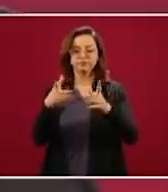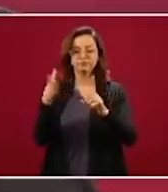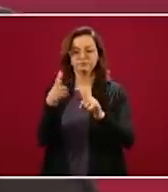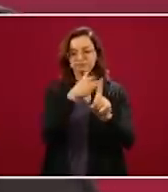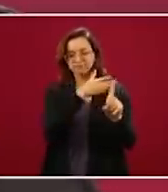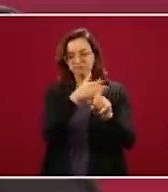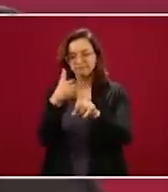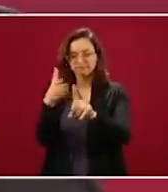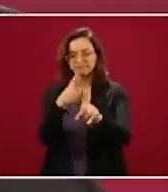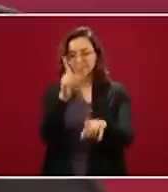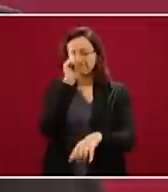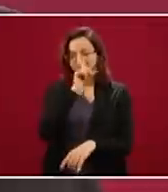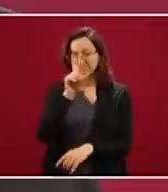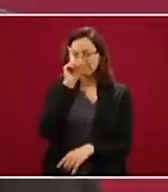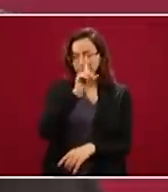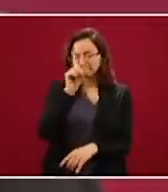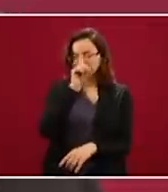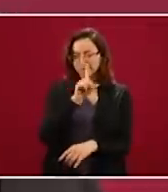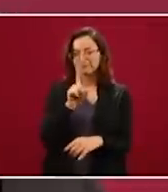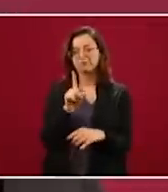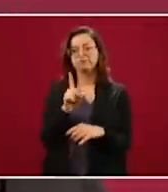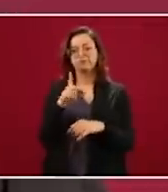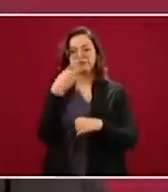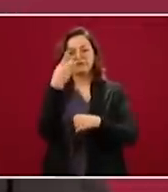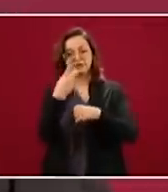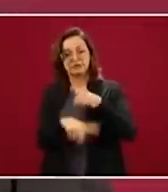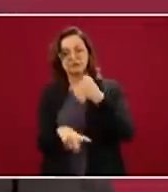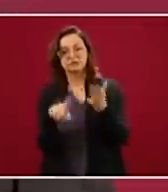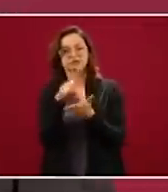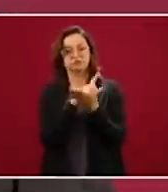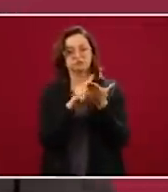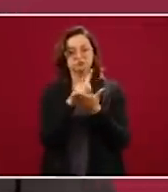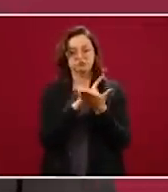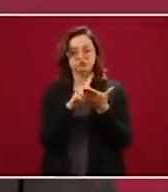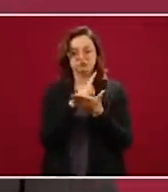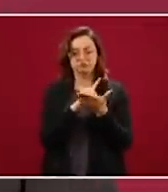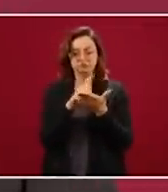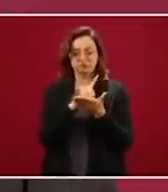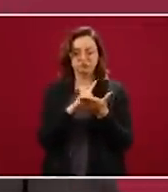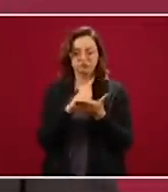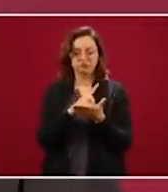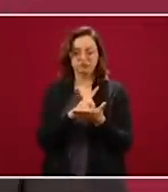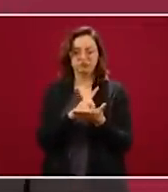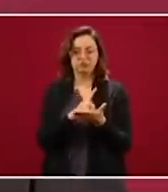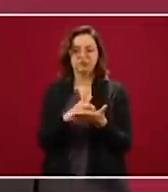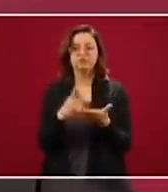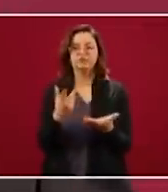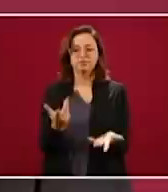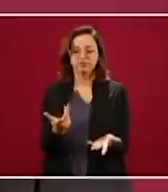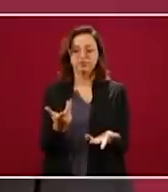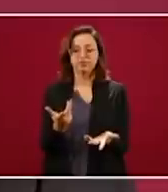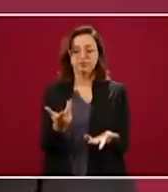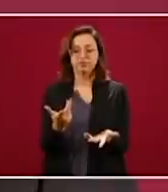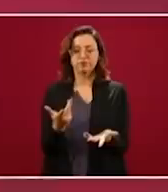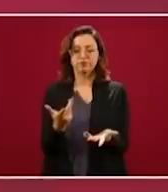orientar y hacer conciencia del daño que causan las drogas, que vamos